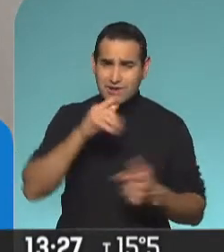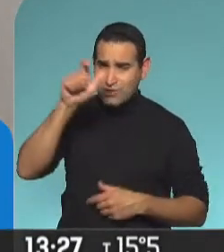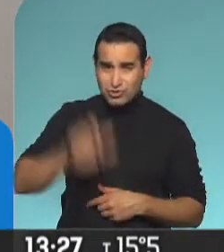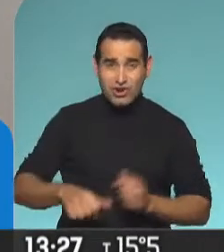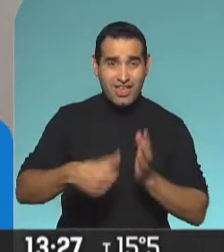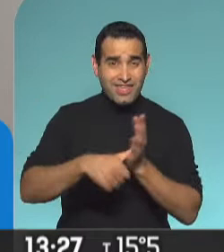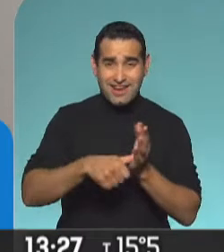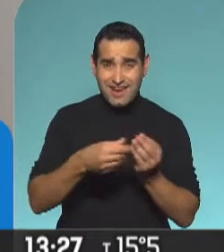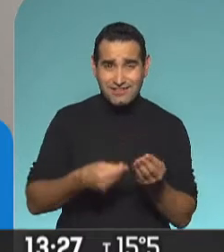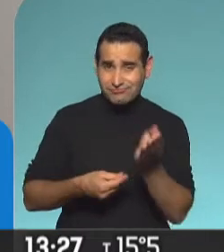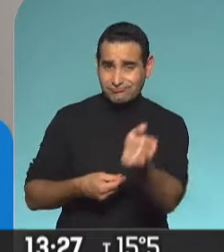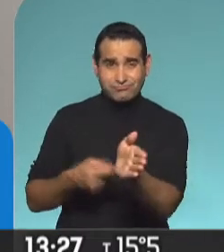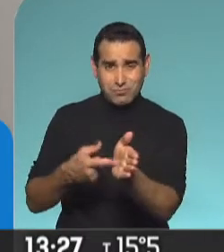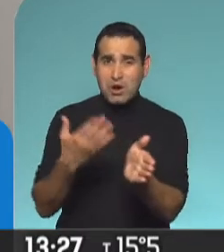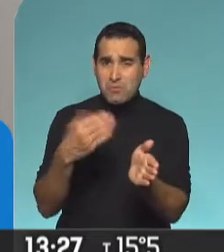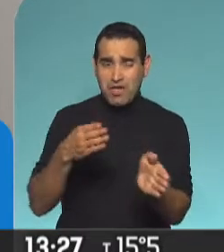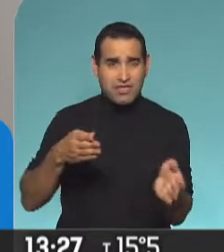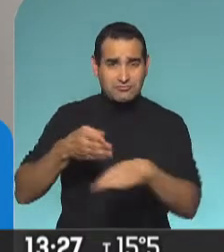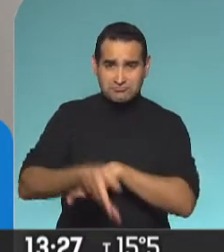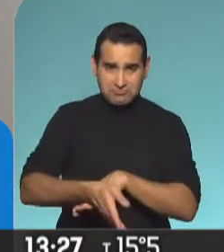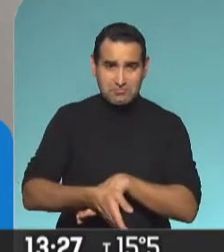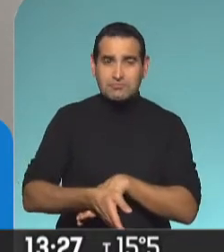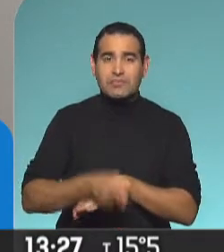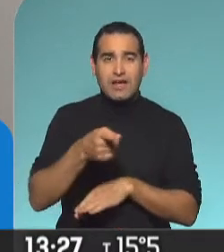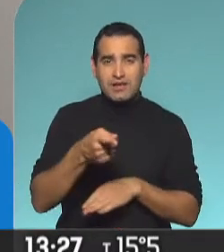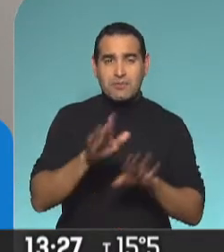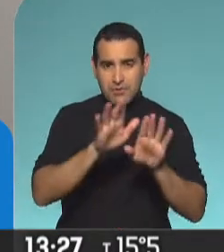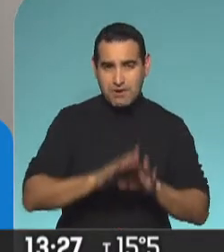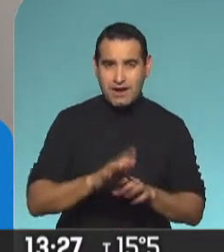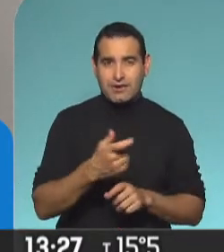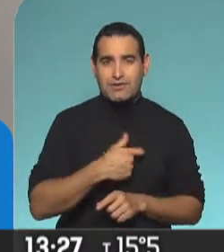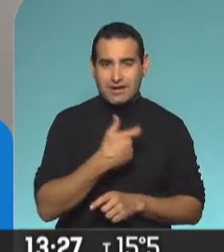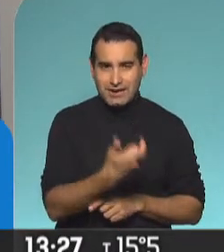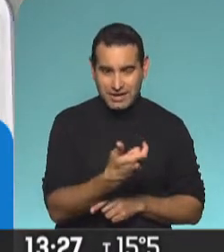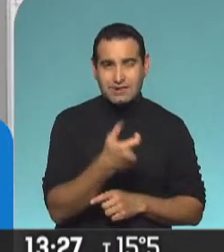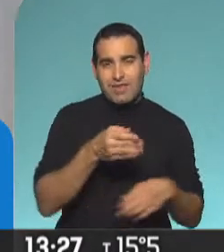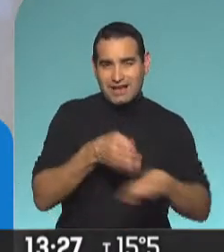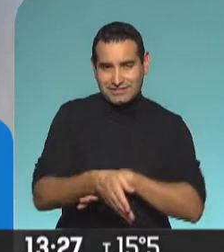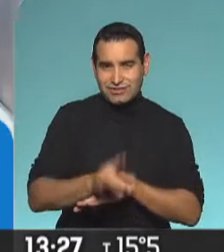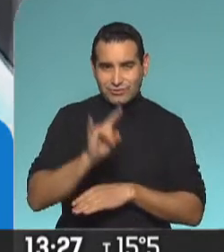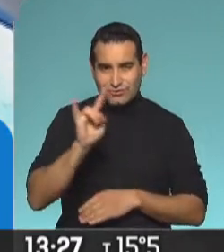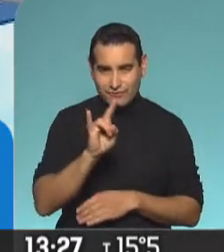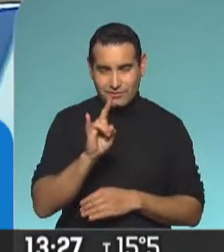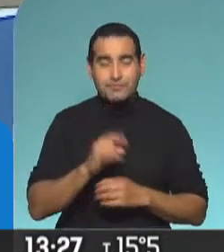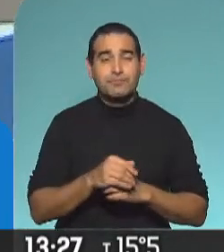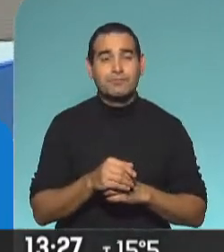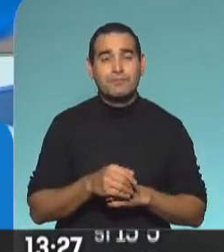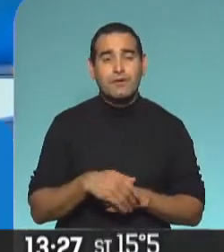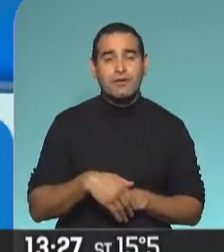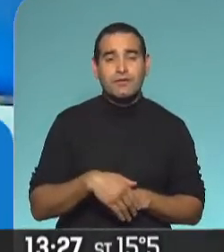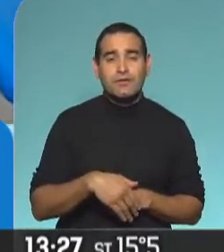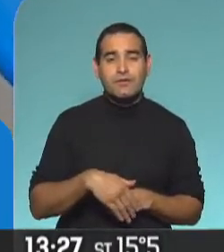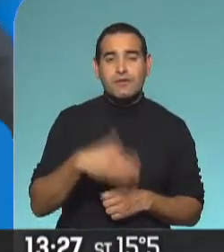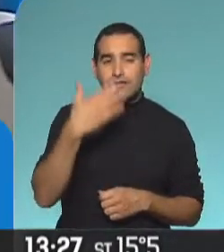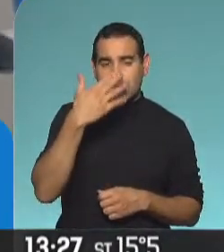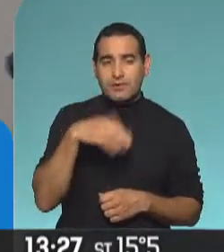documento se acredite y pasa por la guardia, y ahí se hace un carnet de guardia y de acceso a la facultad, y luego ahí, bueno,